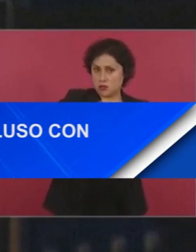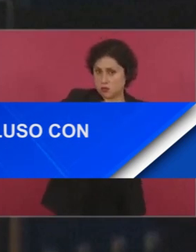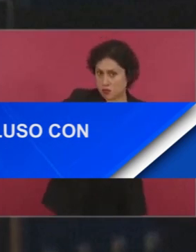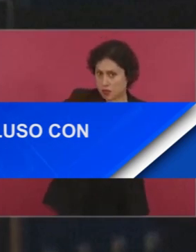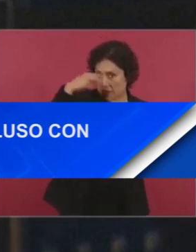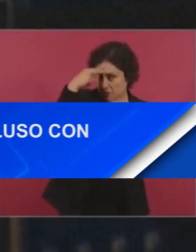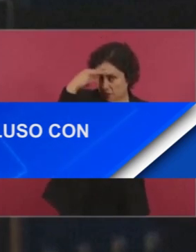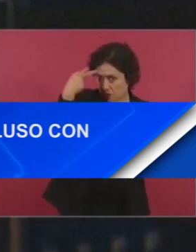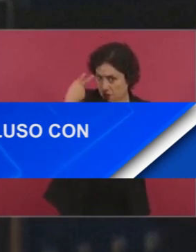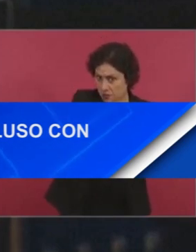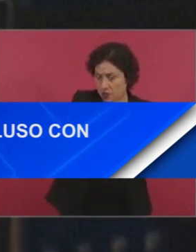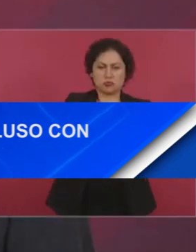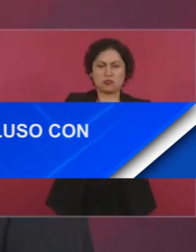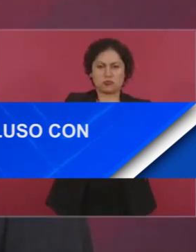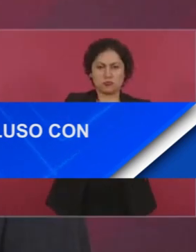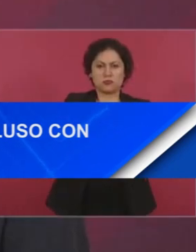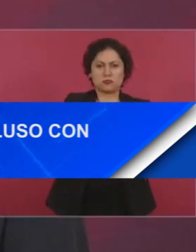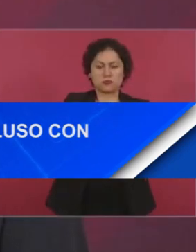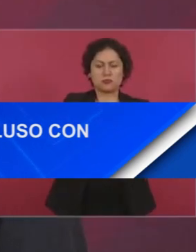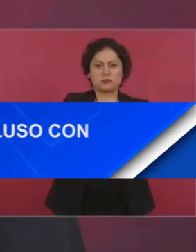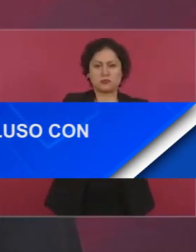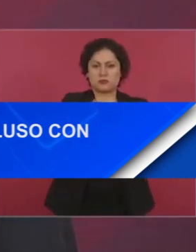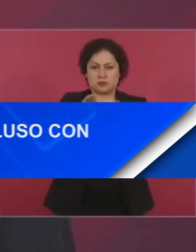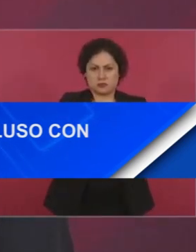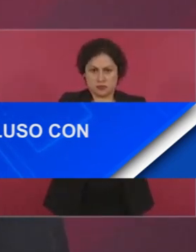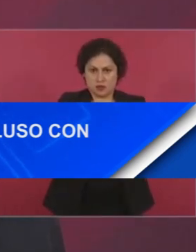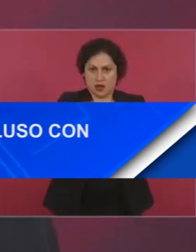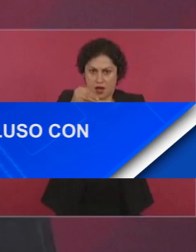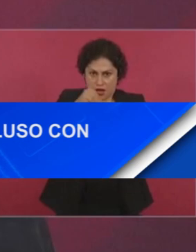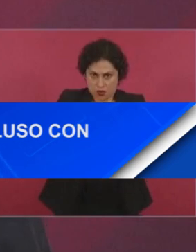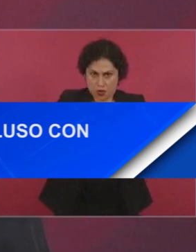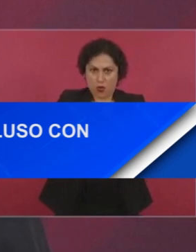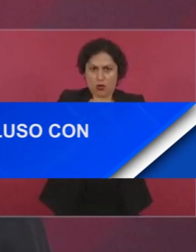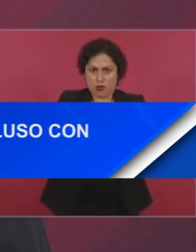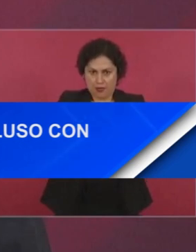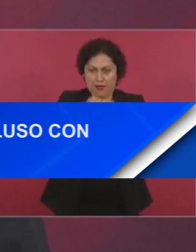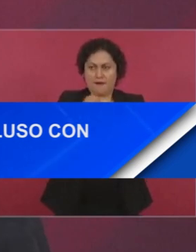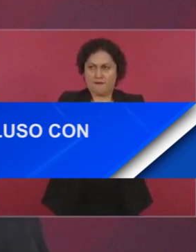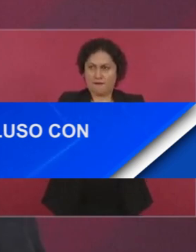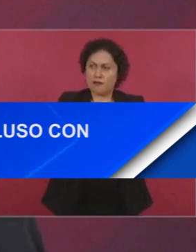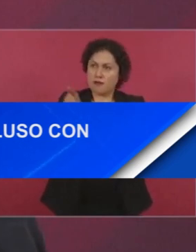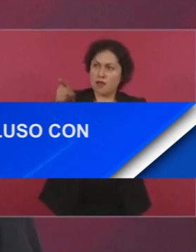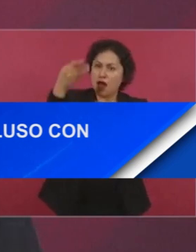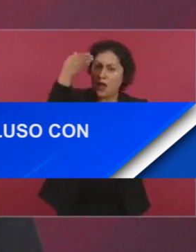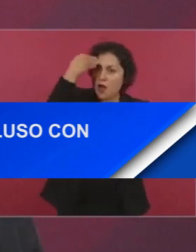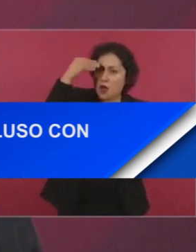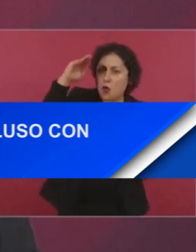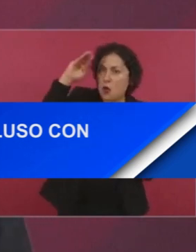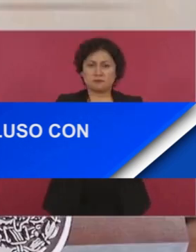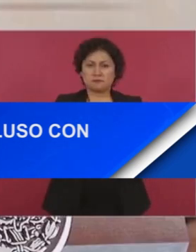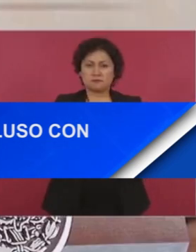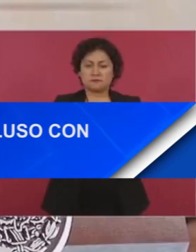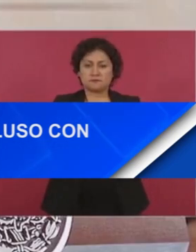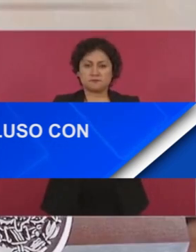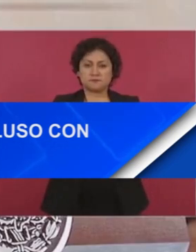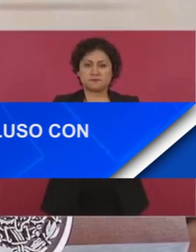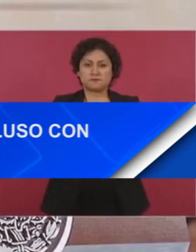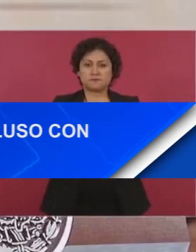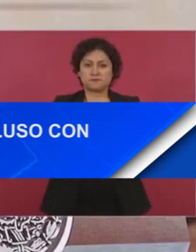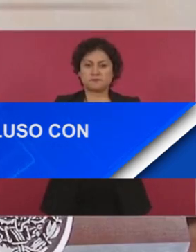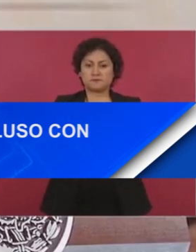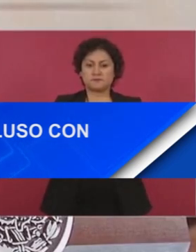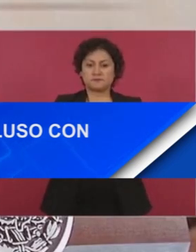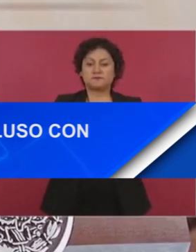extranjero sus comentarios ocurren una semana después de que el director de la petrolera estatal mexicana Pemex